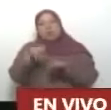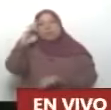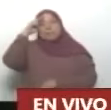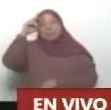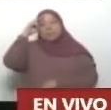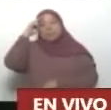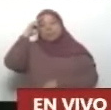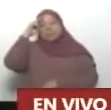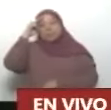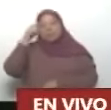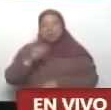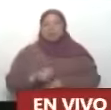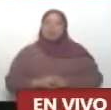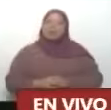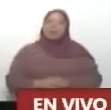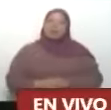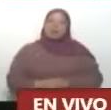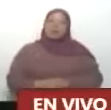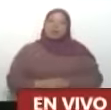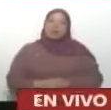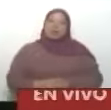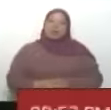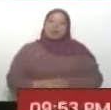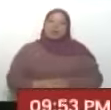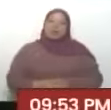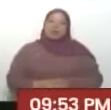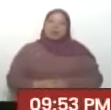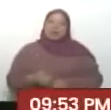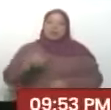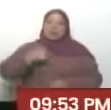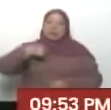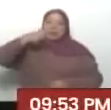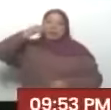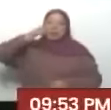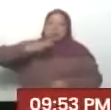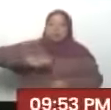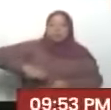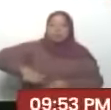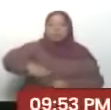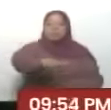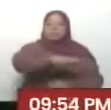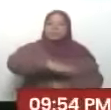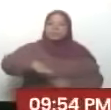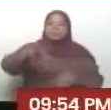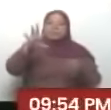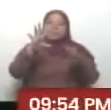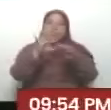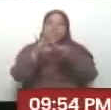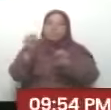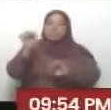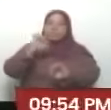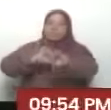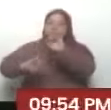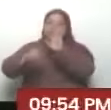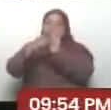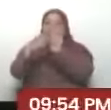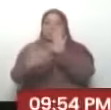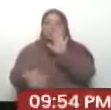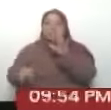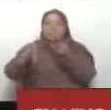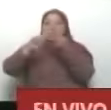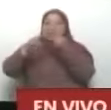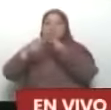Y mi pueblo de una vez y para siempre se unirá a defender los derechos de